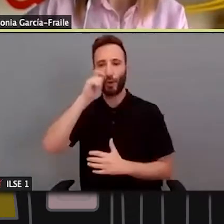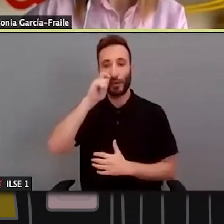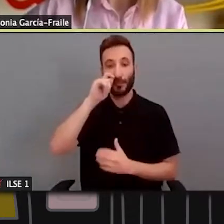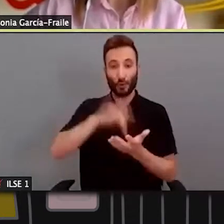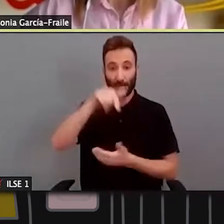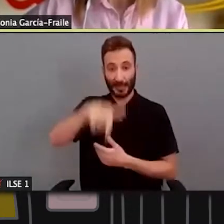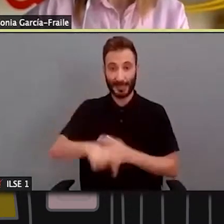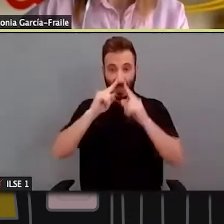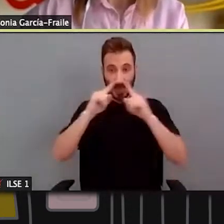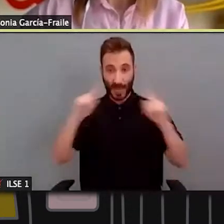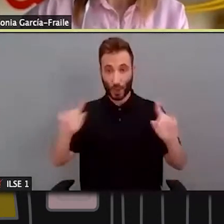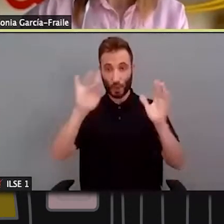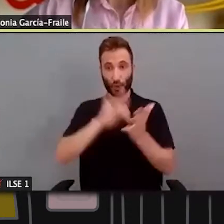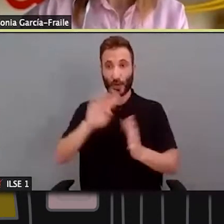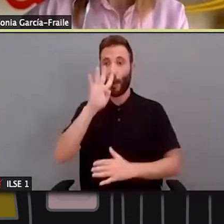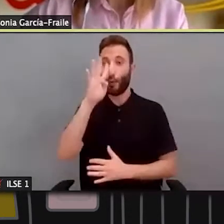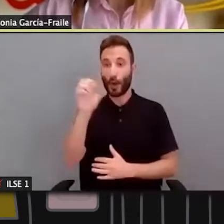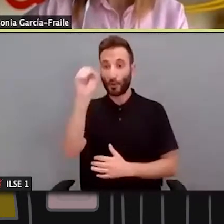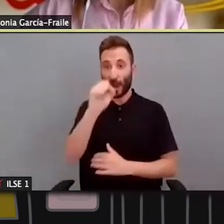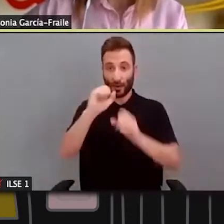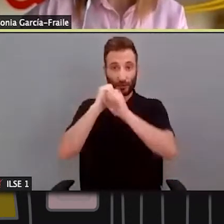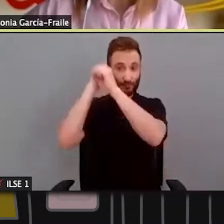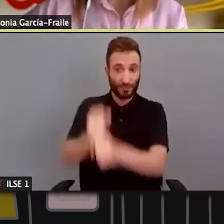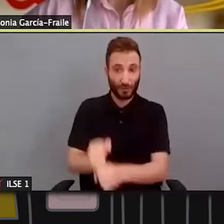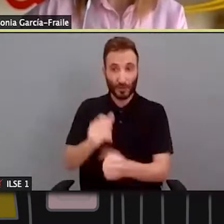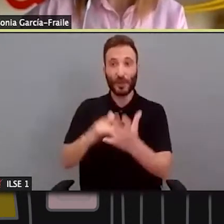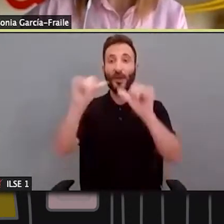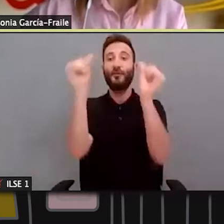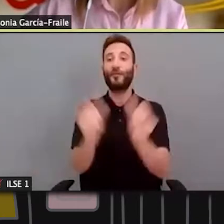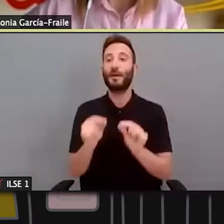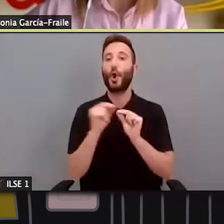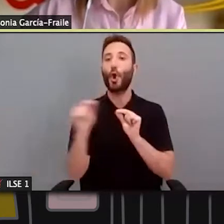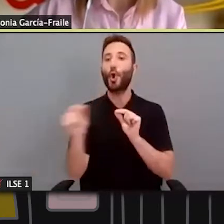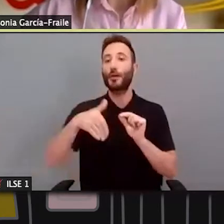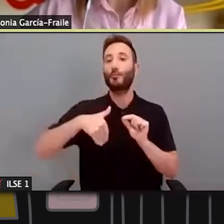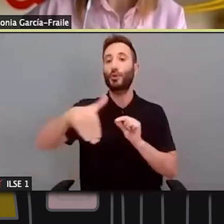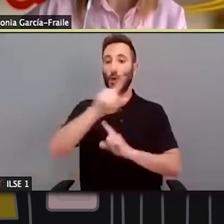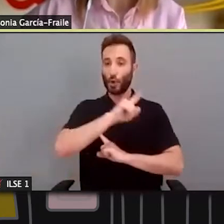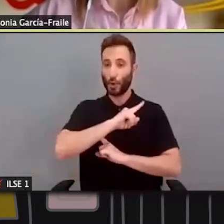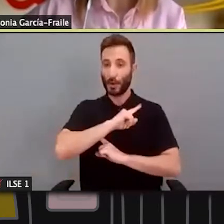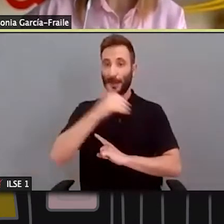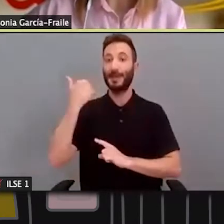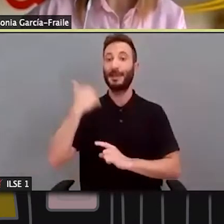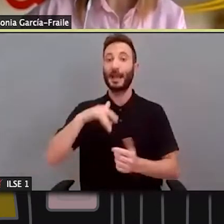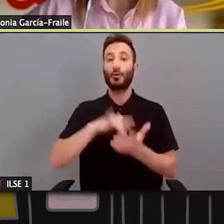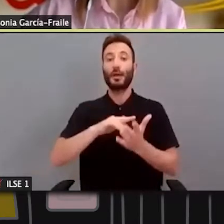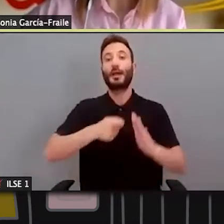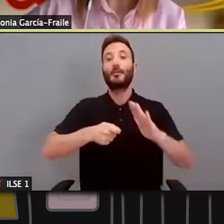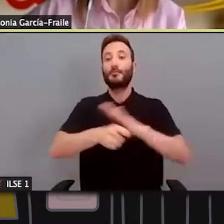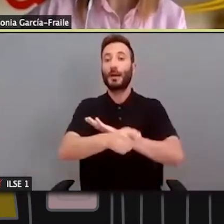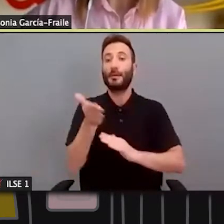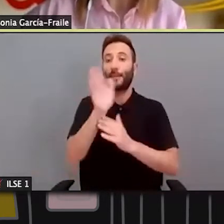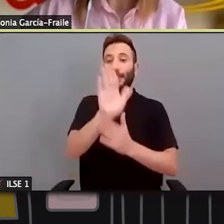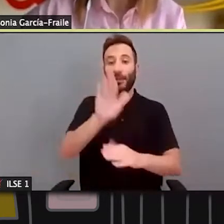teniendo lugar en formato online en noviembre, y del que está abierto el plazo de presentación de comunicaciones hasta el 15 de julio.